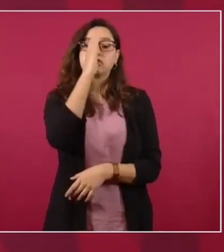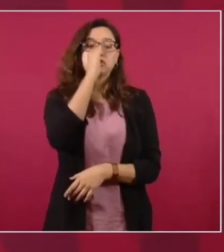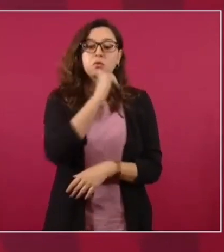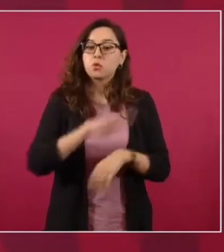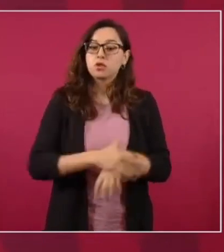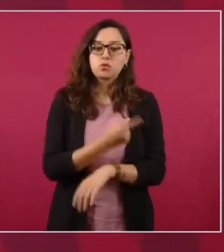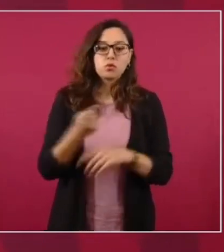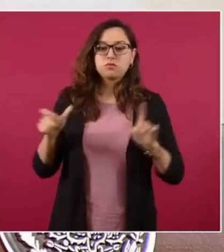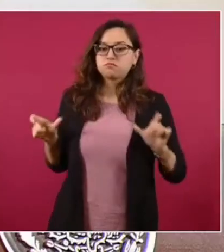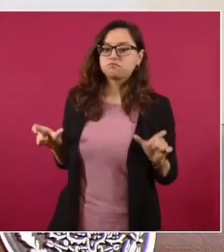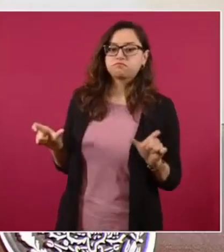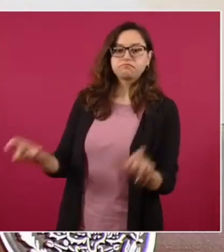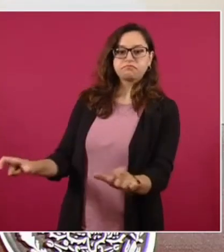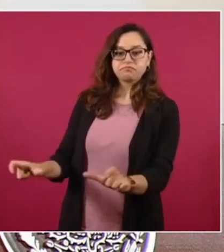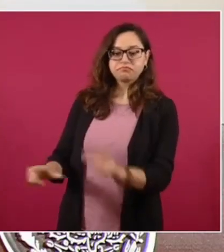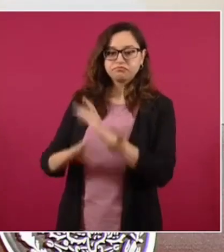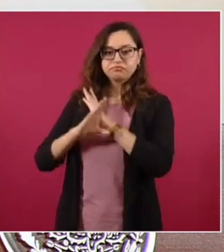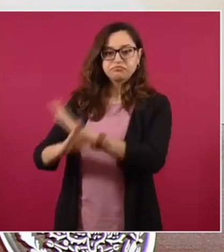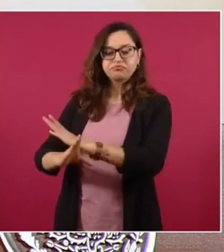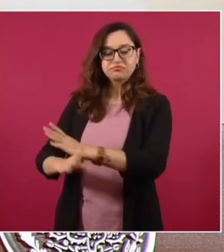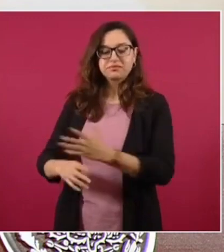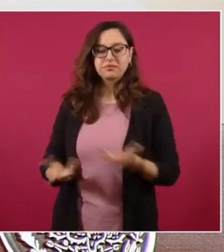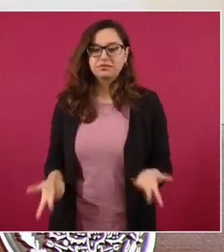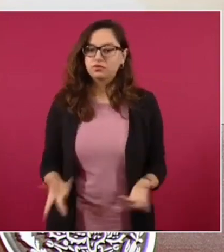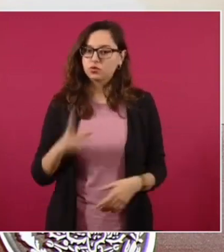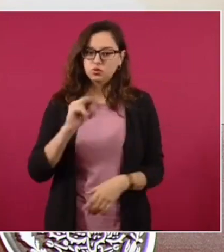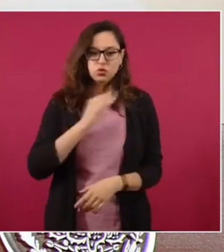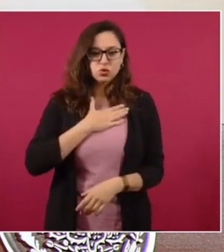ese bloqueo injusto.